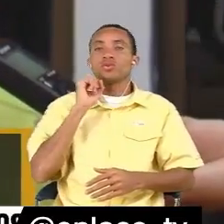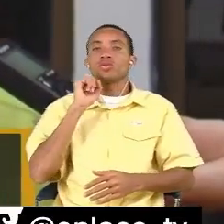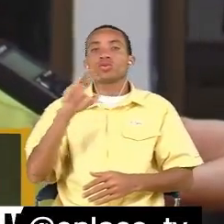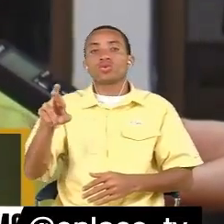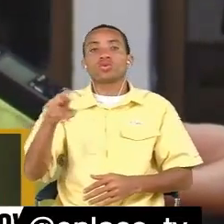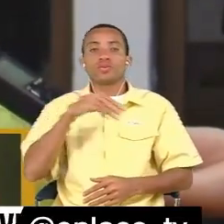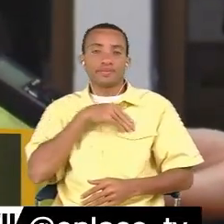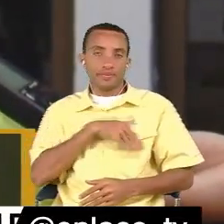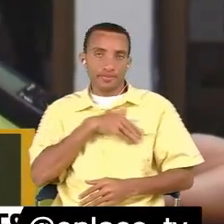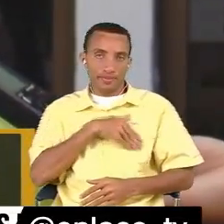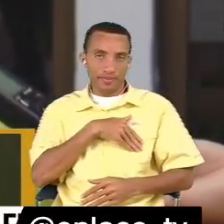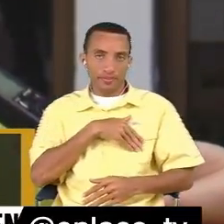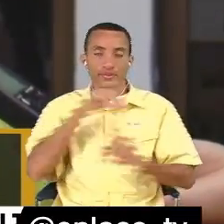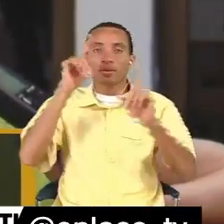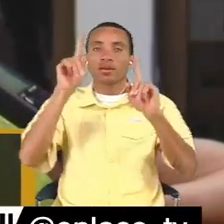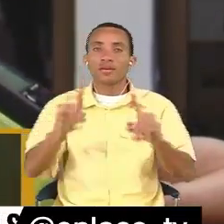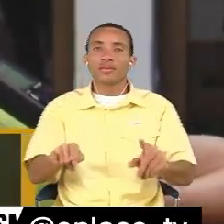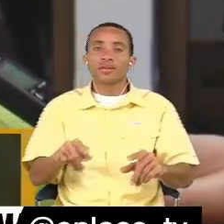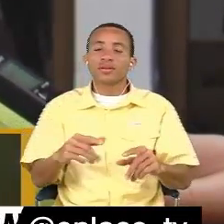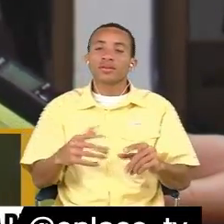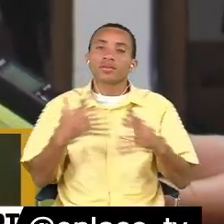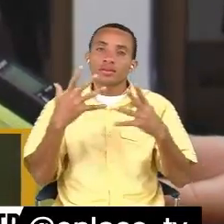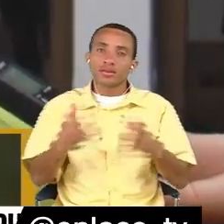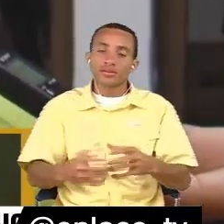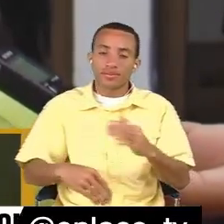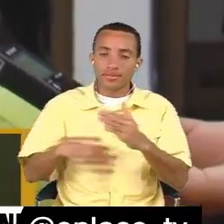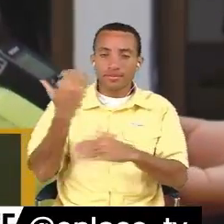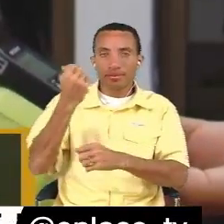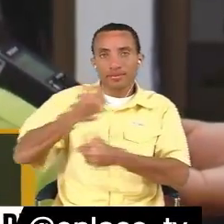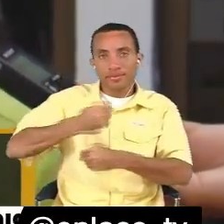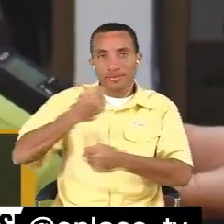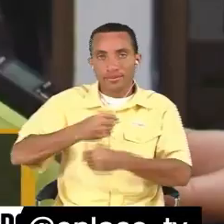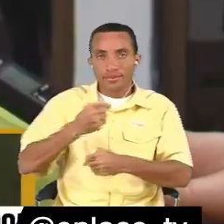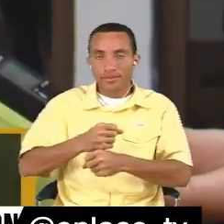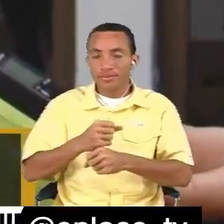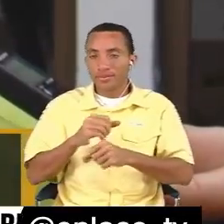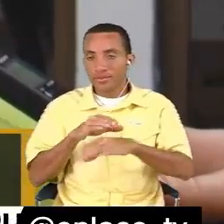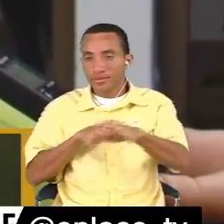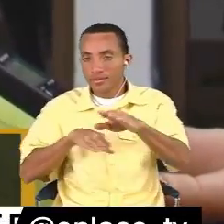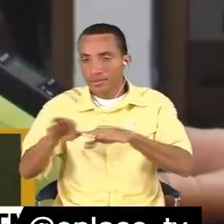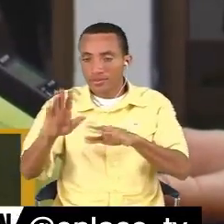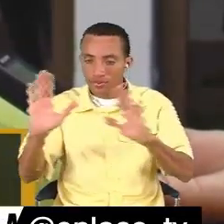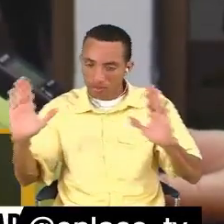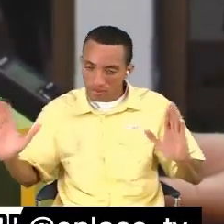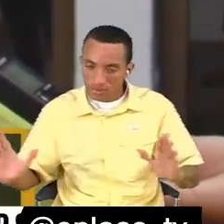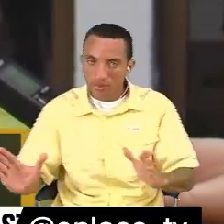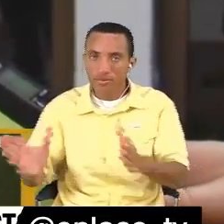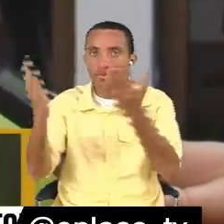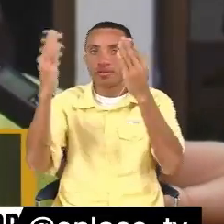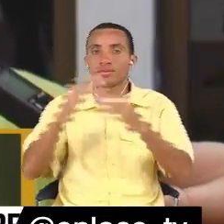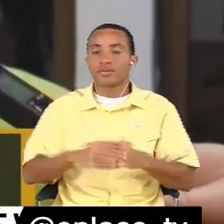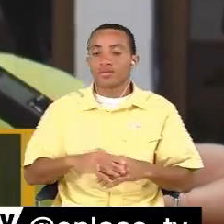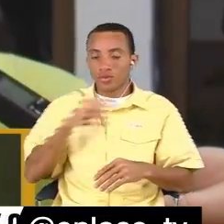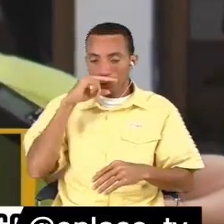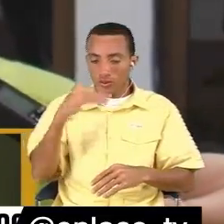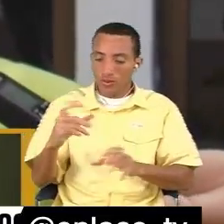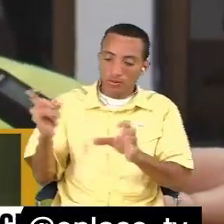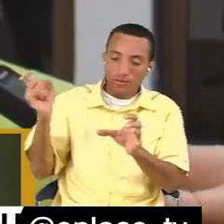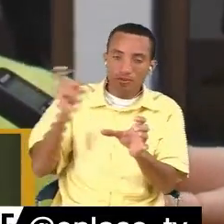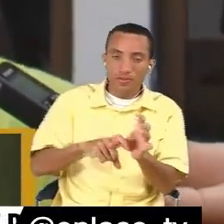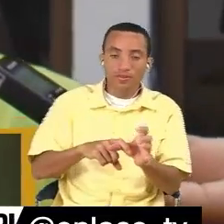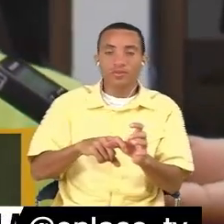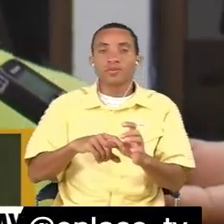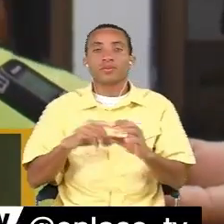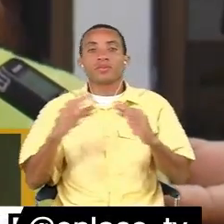en Canaletal, queremos empezar a trabajar sobre estructurar y empoderar a los chicos sobre en un centro cultural. Entonces, a partir del